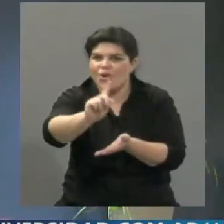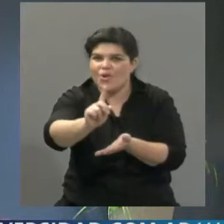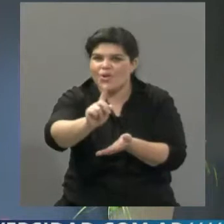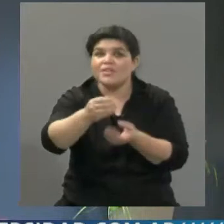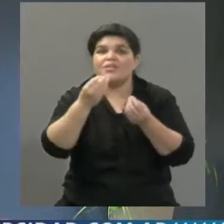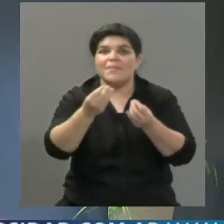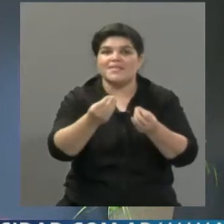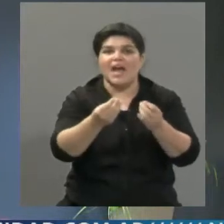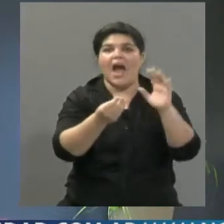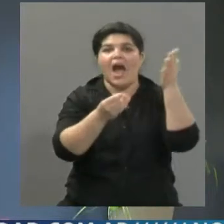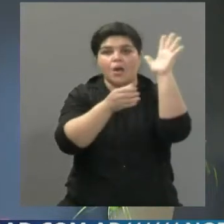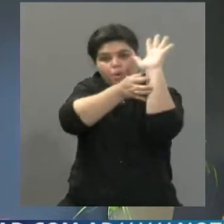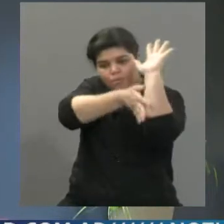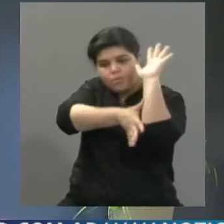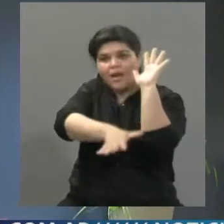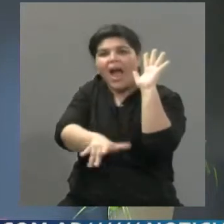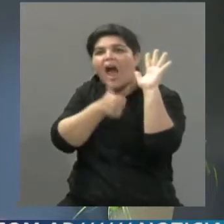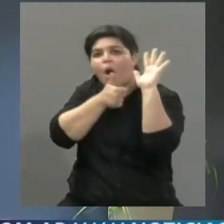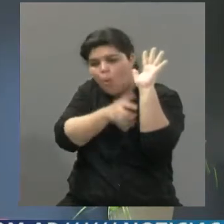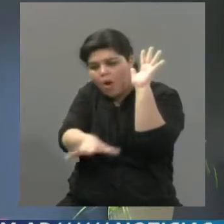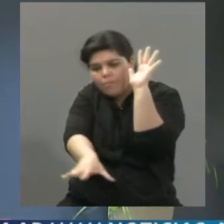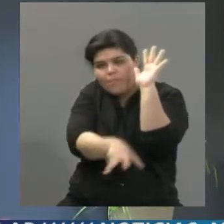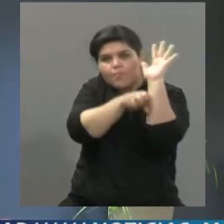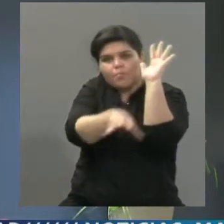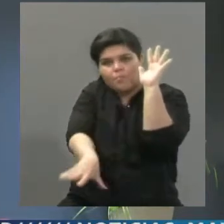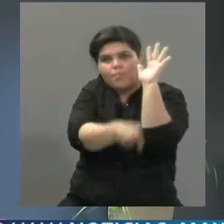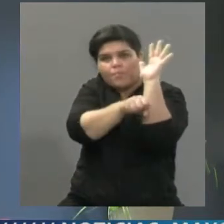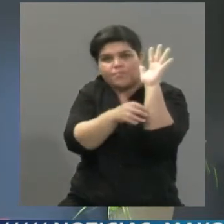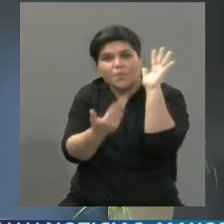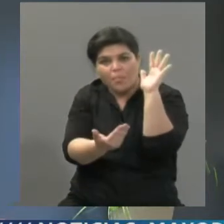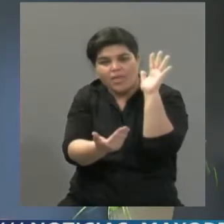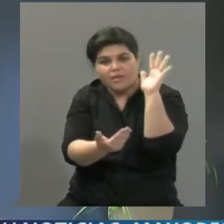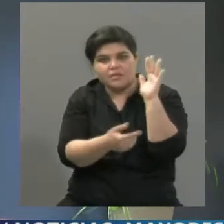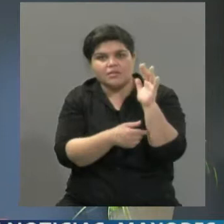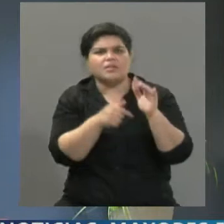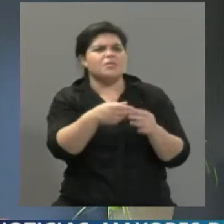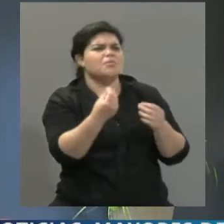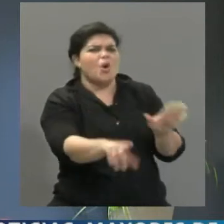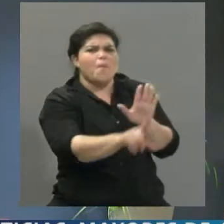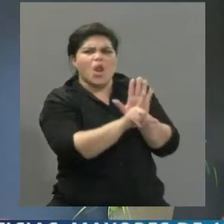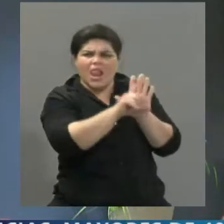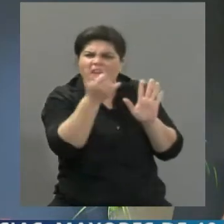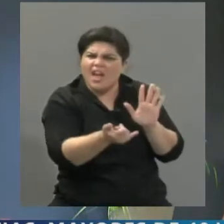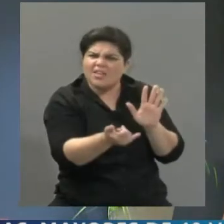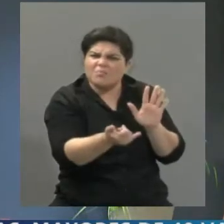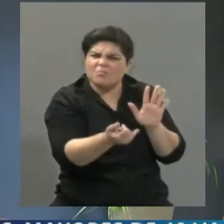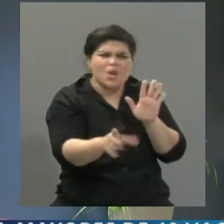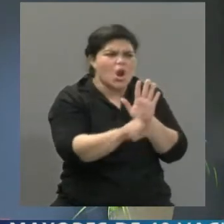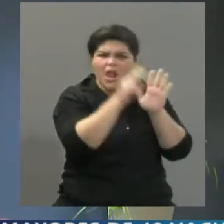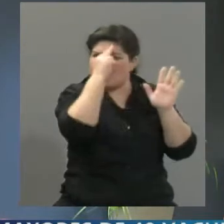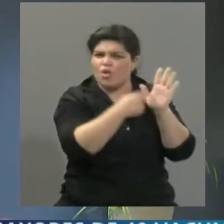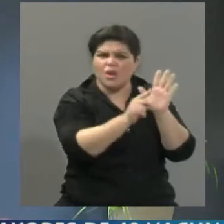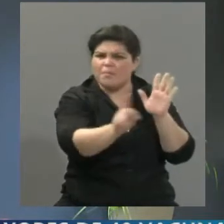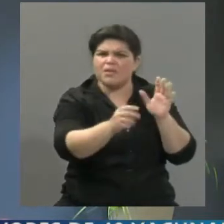Si lo dice una ley, como usted está diciendo, ¿por qué lo están haciendo de otra manera? ¿Cuál es el beneficio que trae que sea permeable?